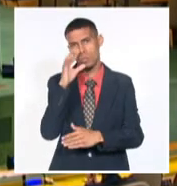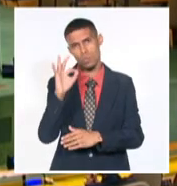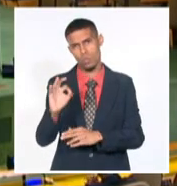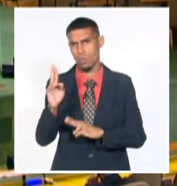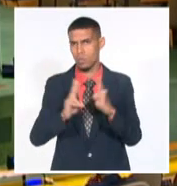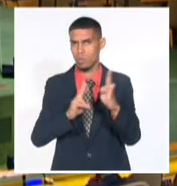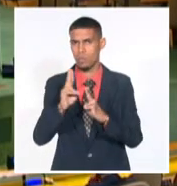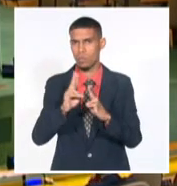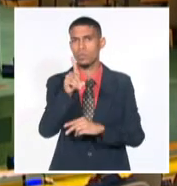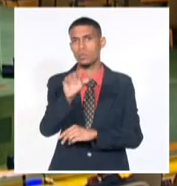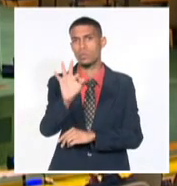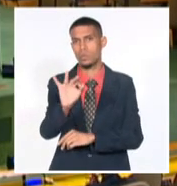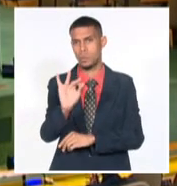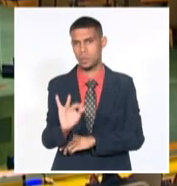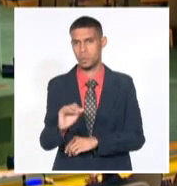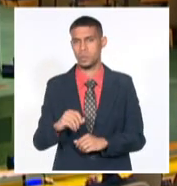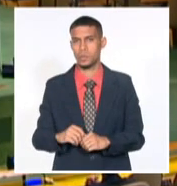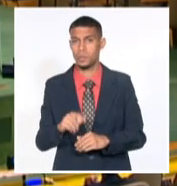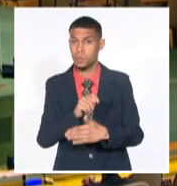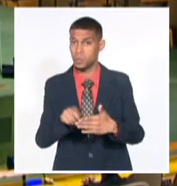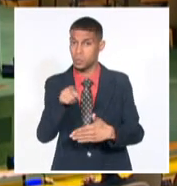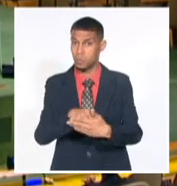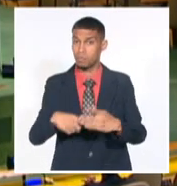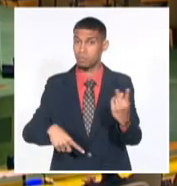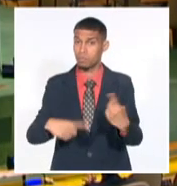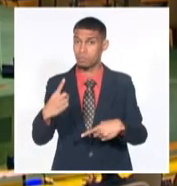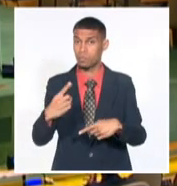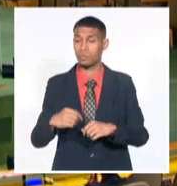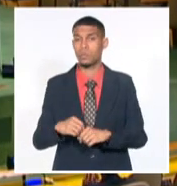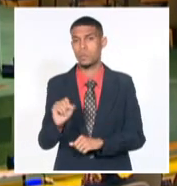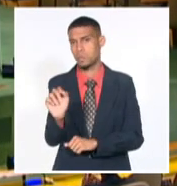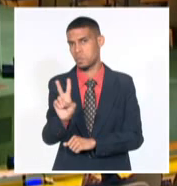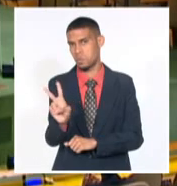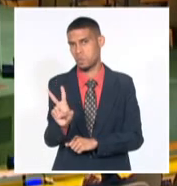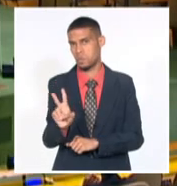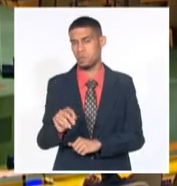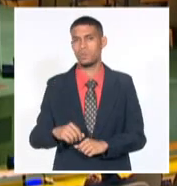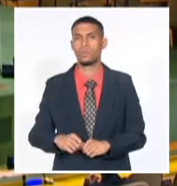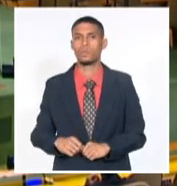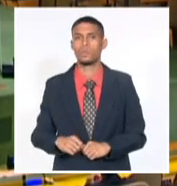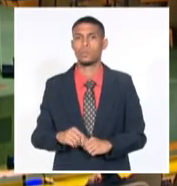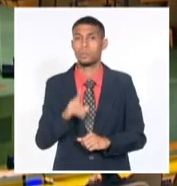187. Votos en contra, 2.